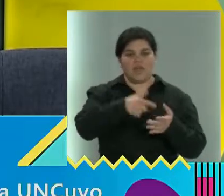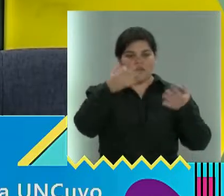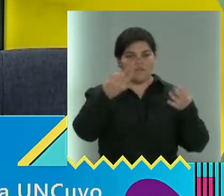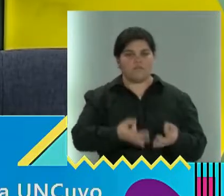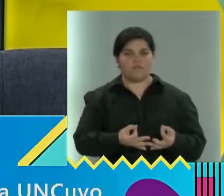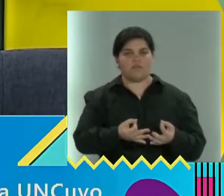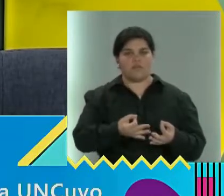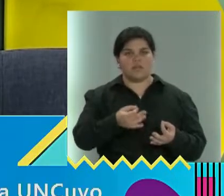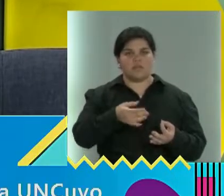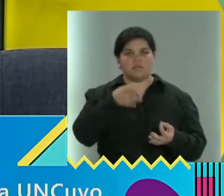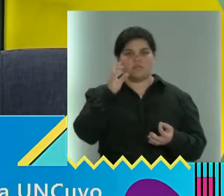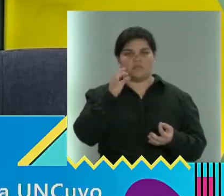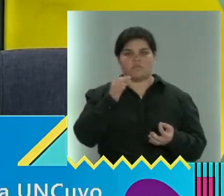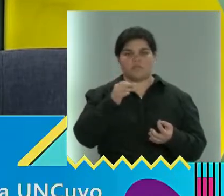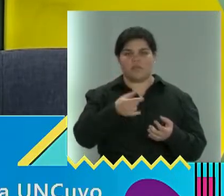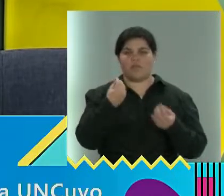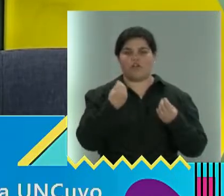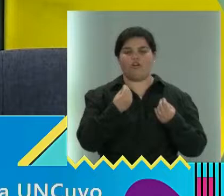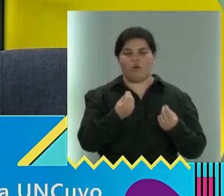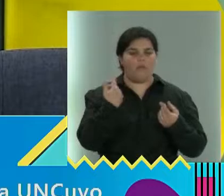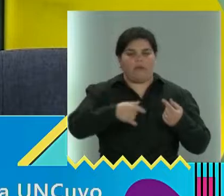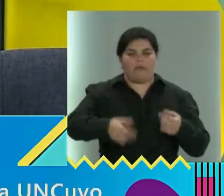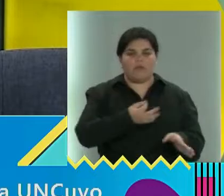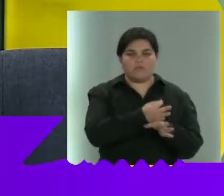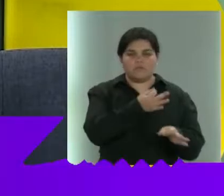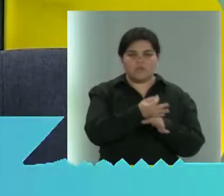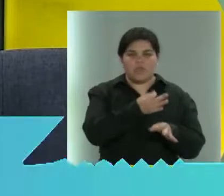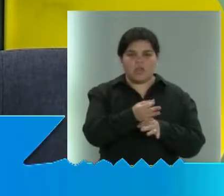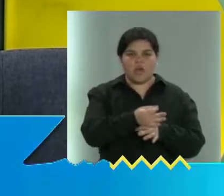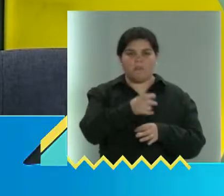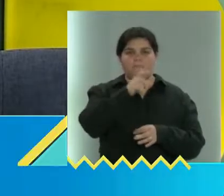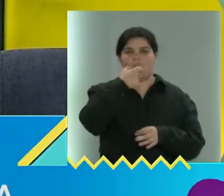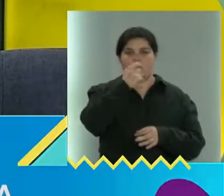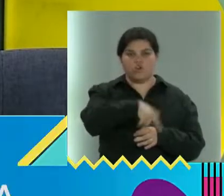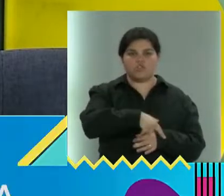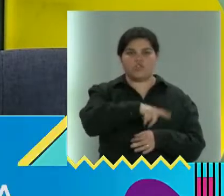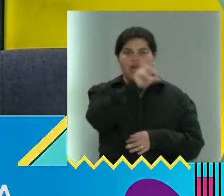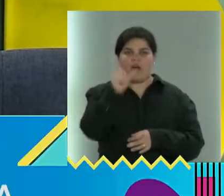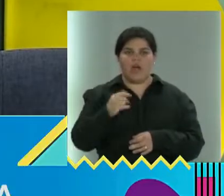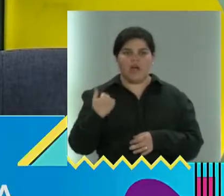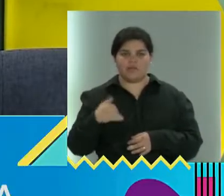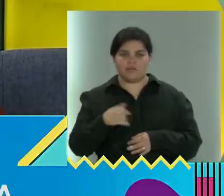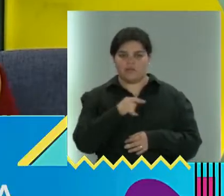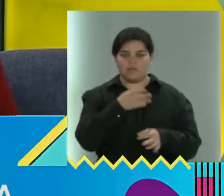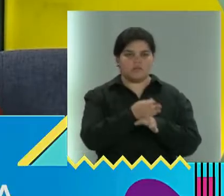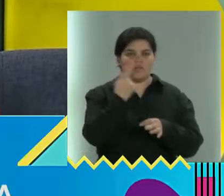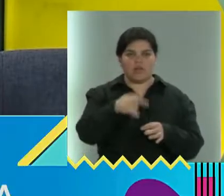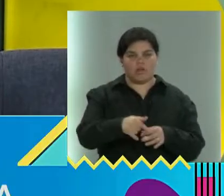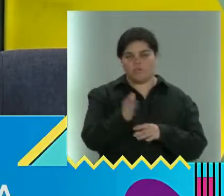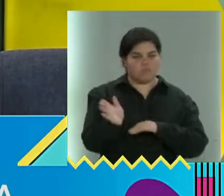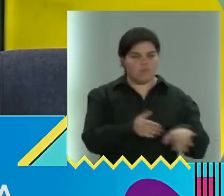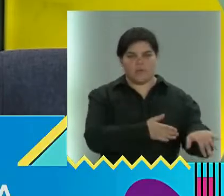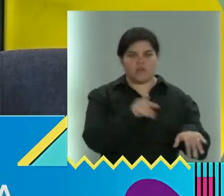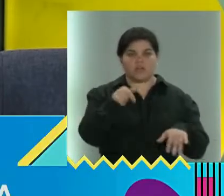tiene en cuenta los currículums nacionales ni provinciales, sino ciertas competencias para que nuestros